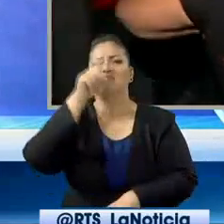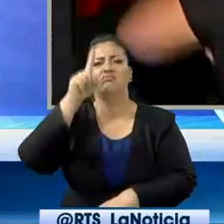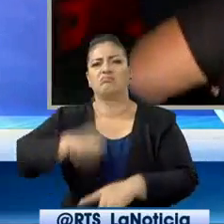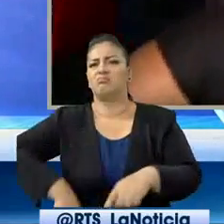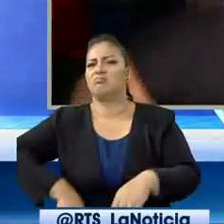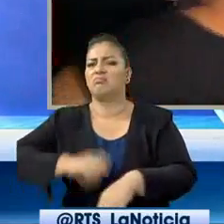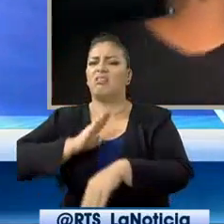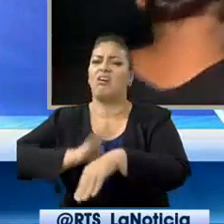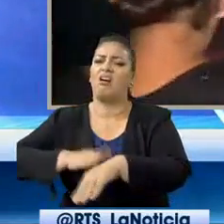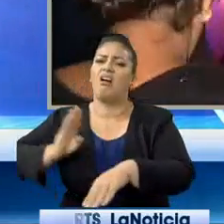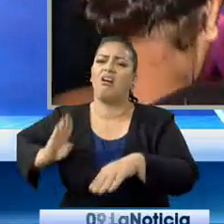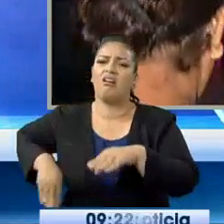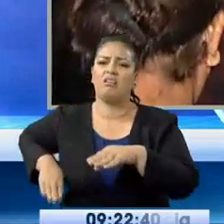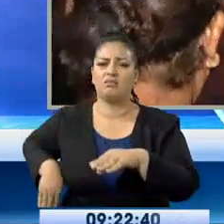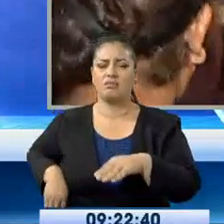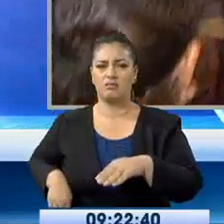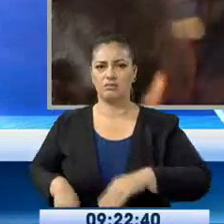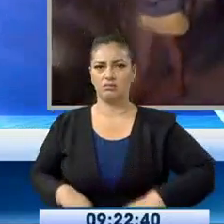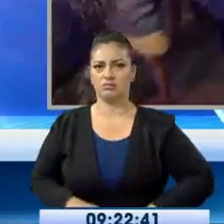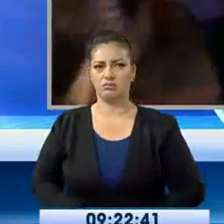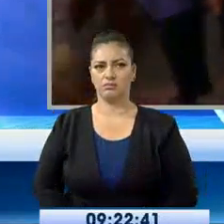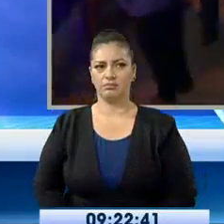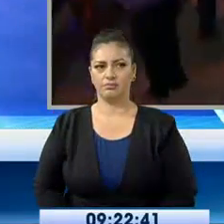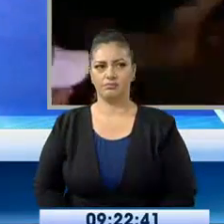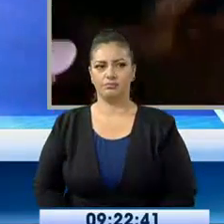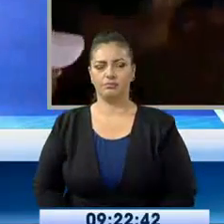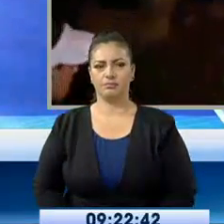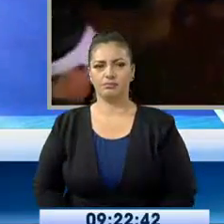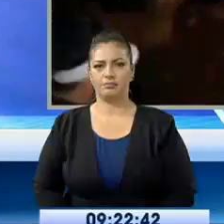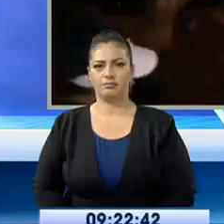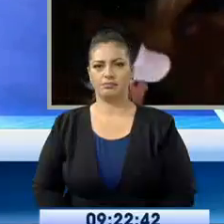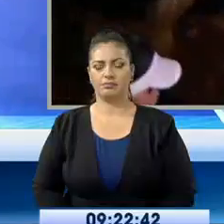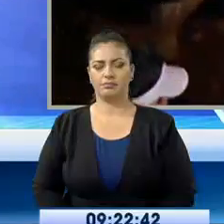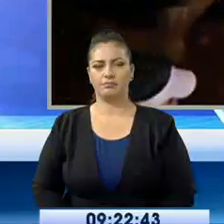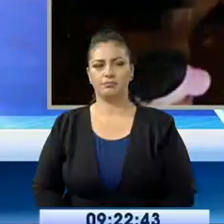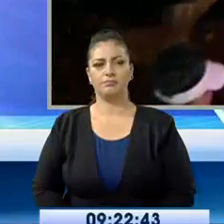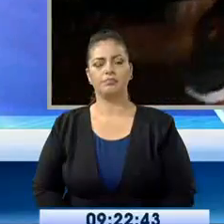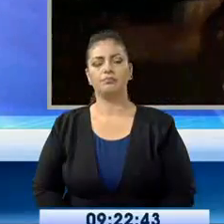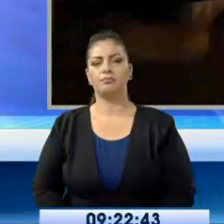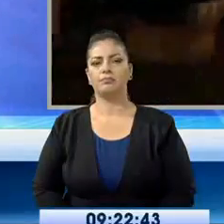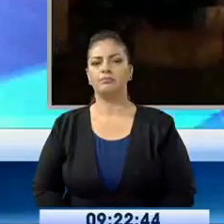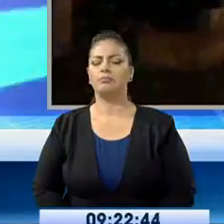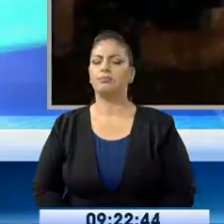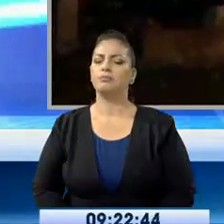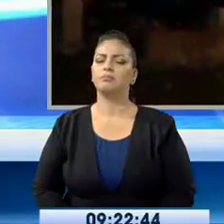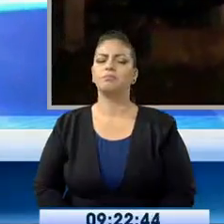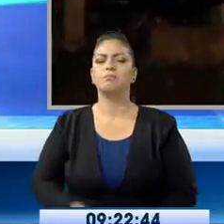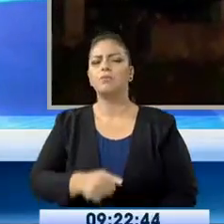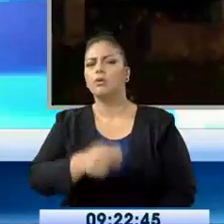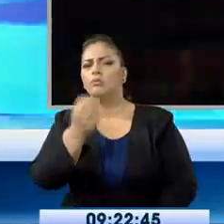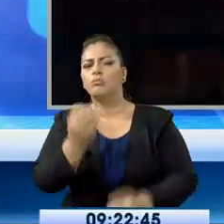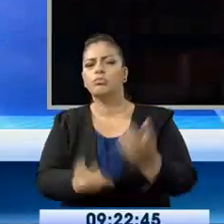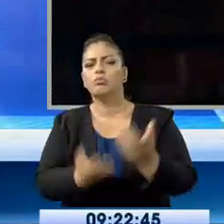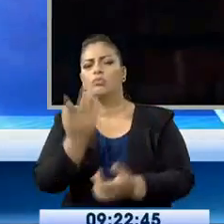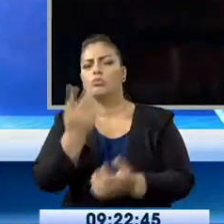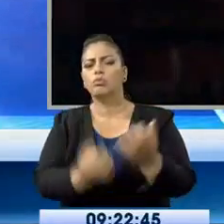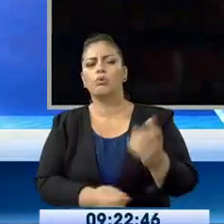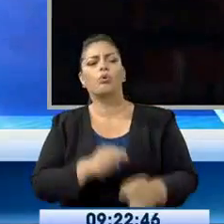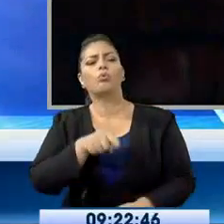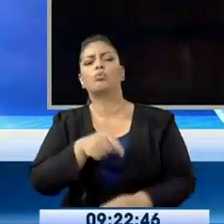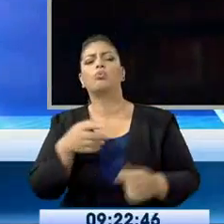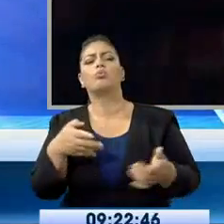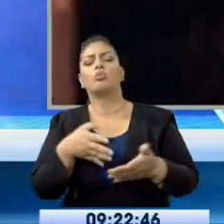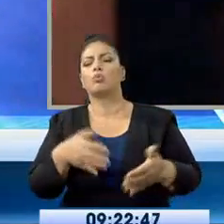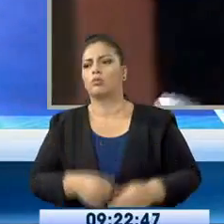cosas. Recuperar algo, pero no se pudo recuperar nada. ¿A la hora del incendio usted no se encontraba aquí? No, en ese momento no estaba aquí.